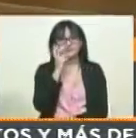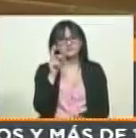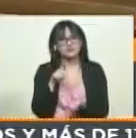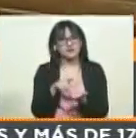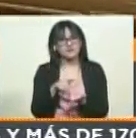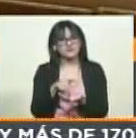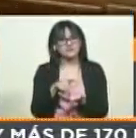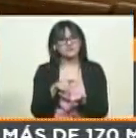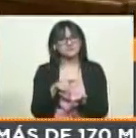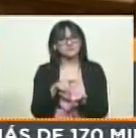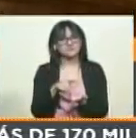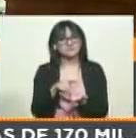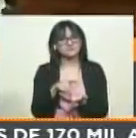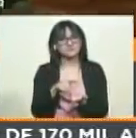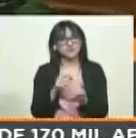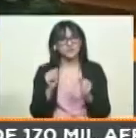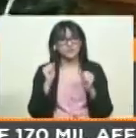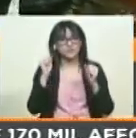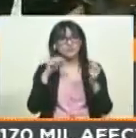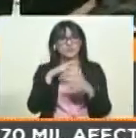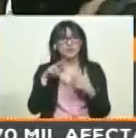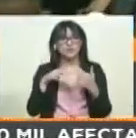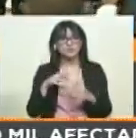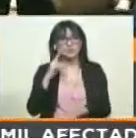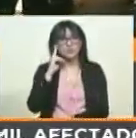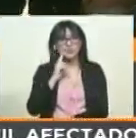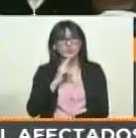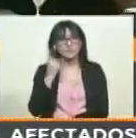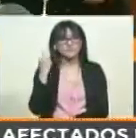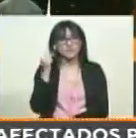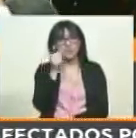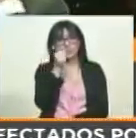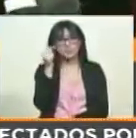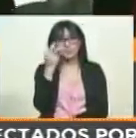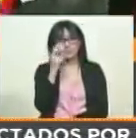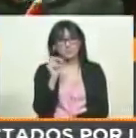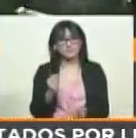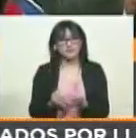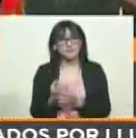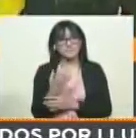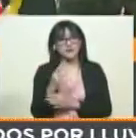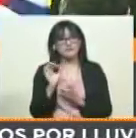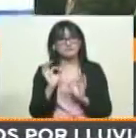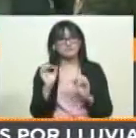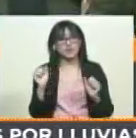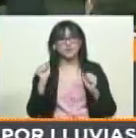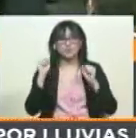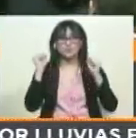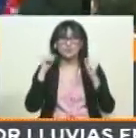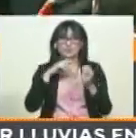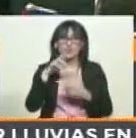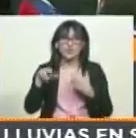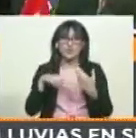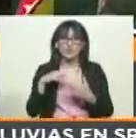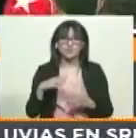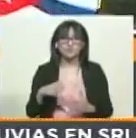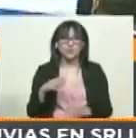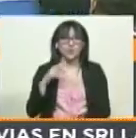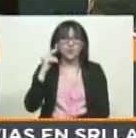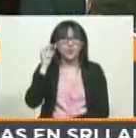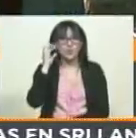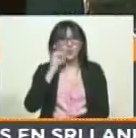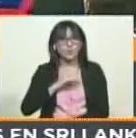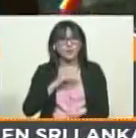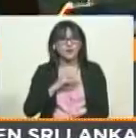ha manifestado que el triunfo de la Revolución Bolivariana el pasado domingo 20 de mayo también es el triunfo de la Revolución Cubana, por eso ha